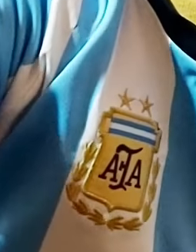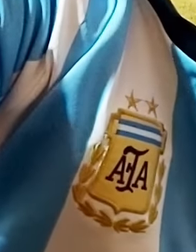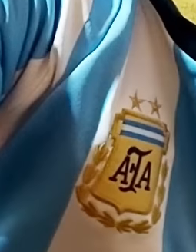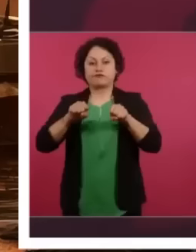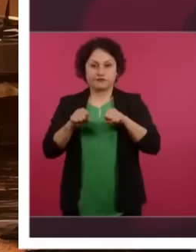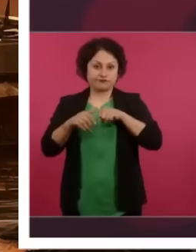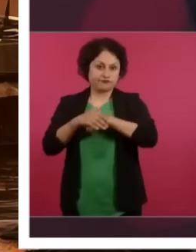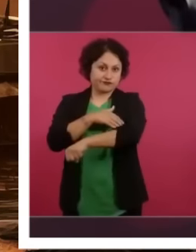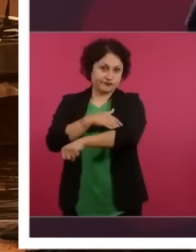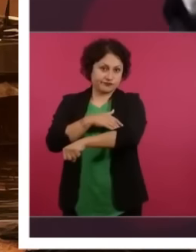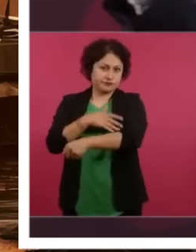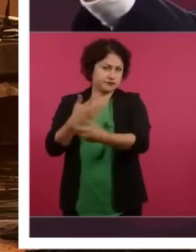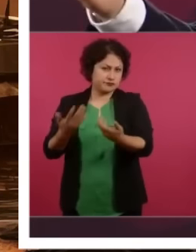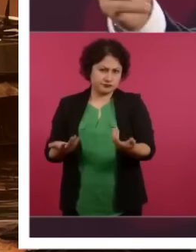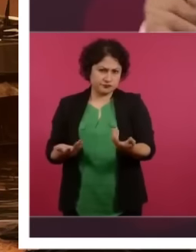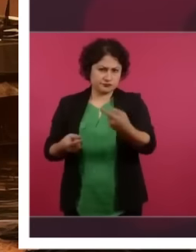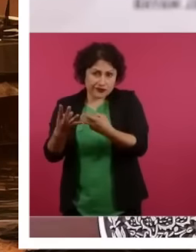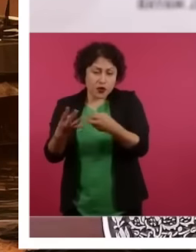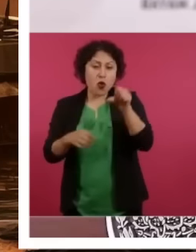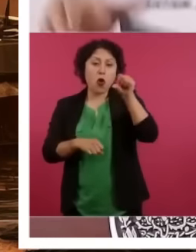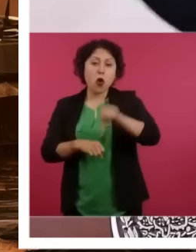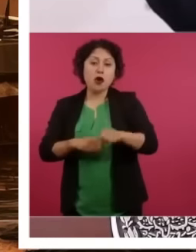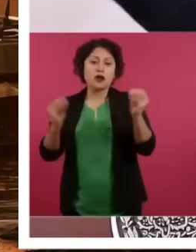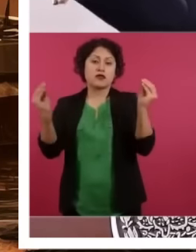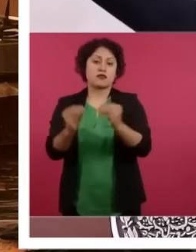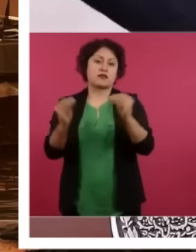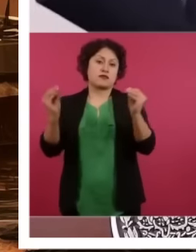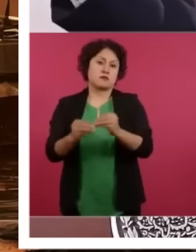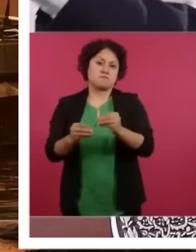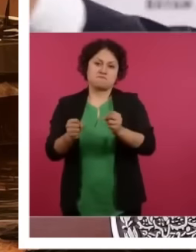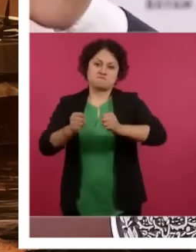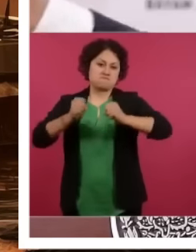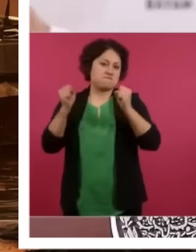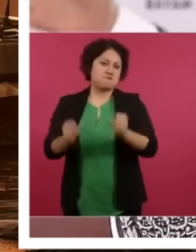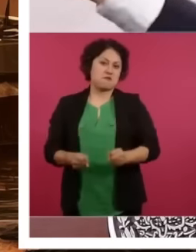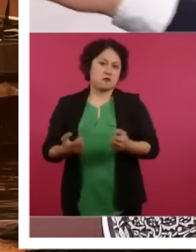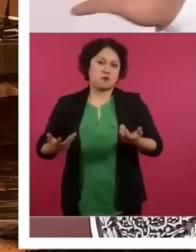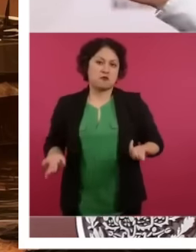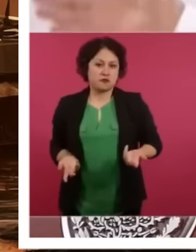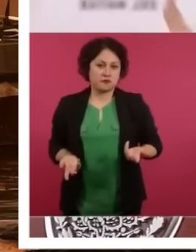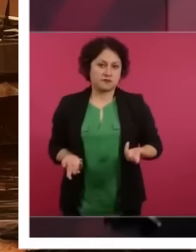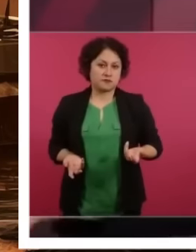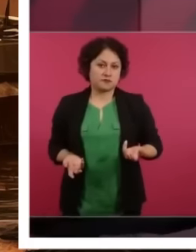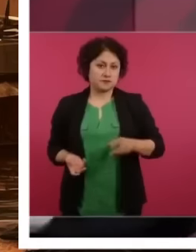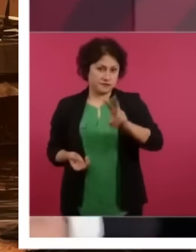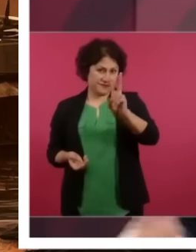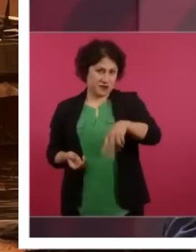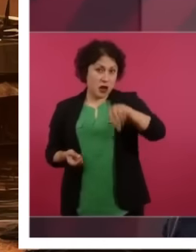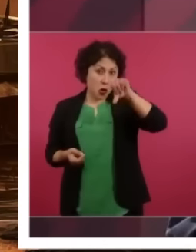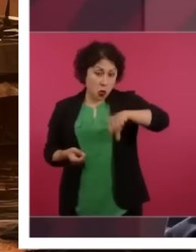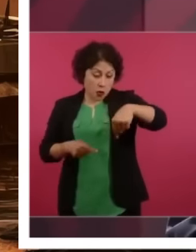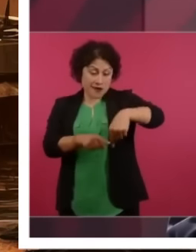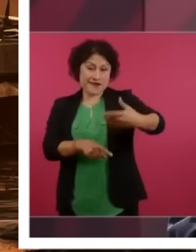Sabias palabras. Y cosas por el estilo. Lo que se hacía aquí antes, ¿no? Que se ponía así frente a